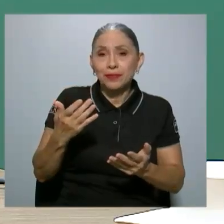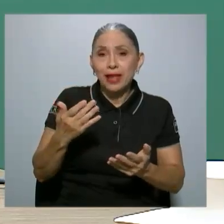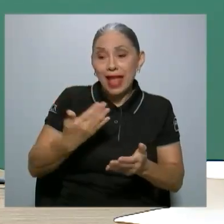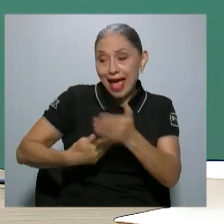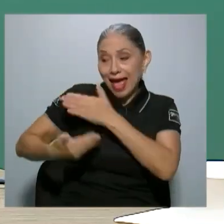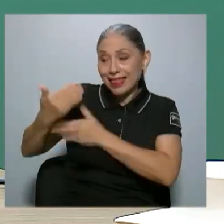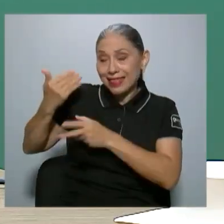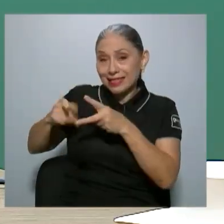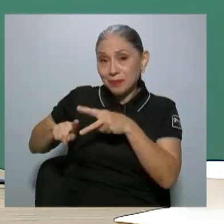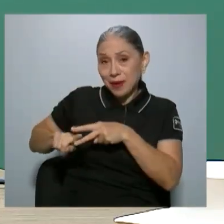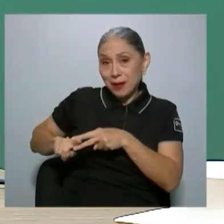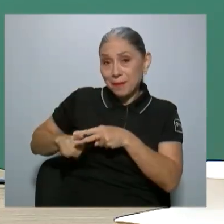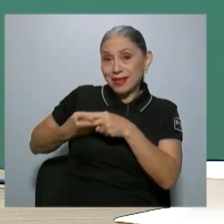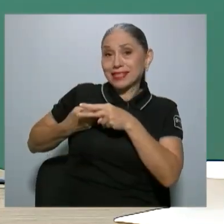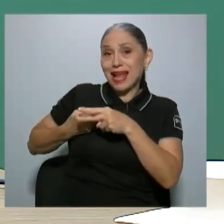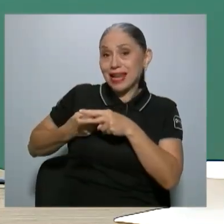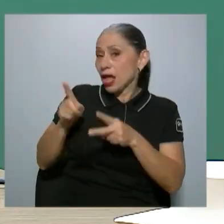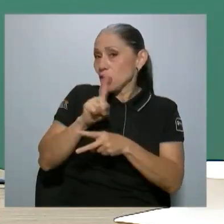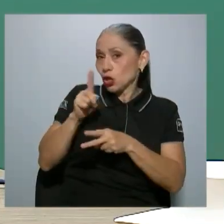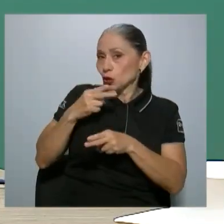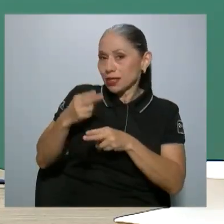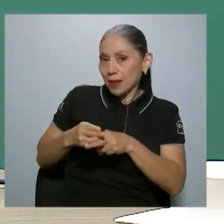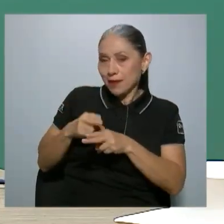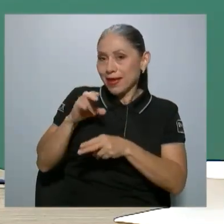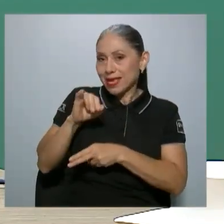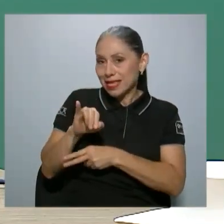partió de algo que no se llamaba IICE,